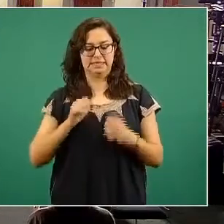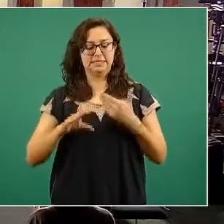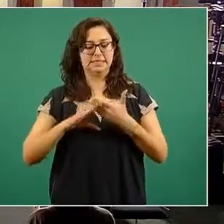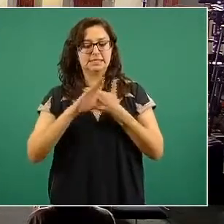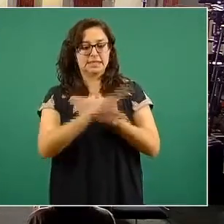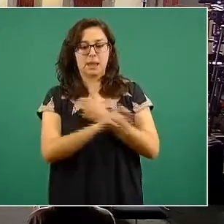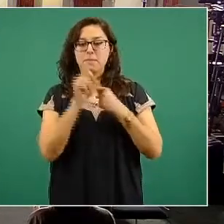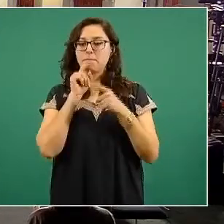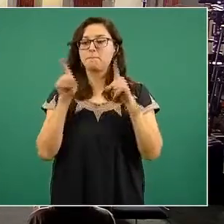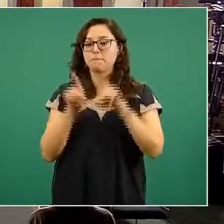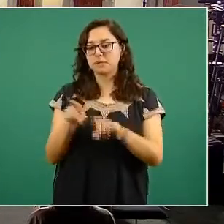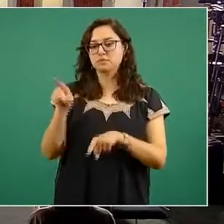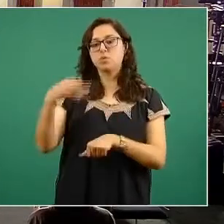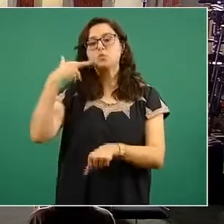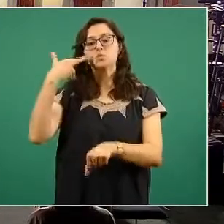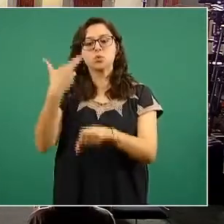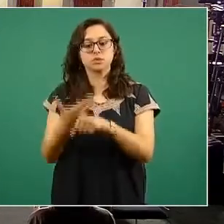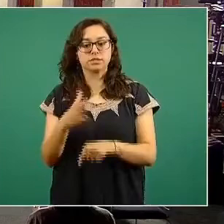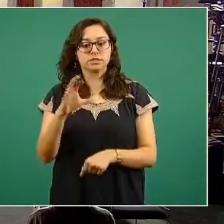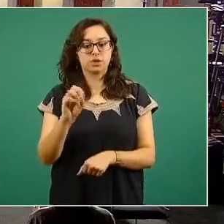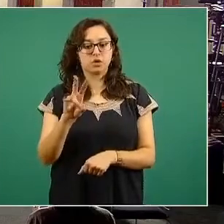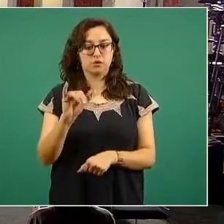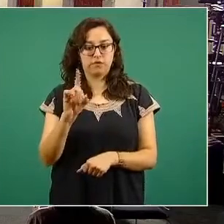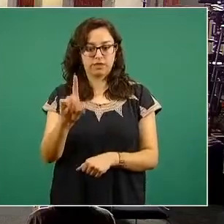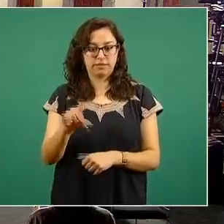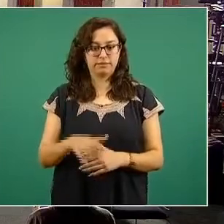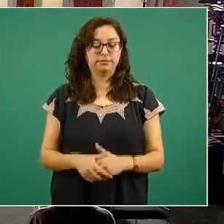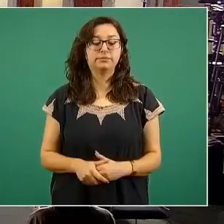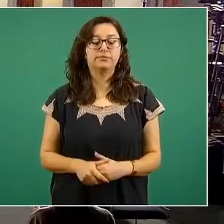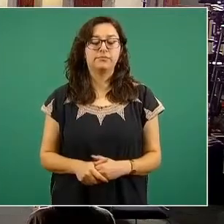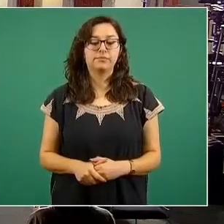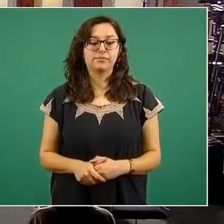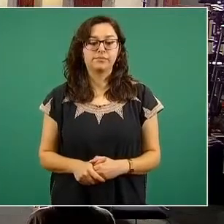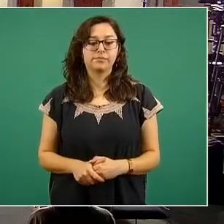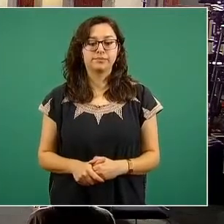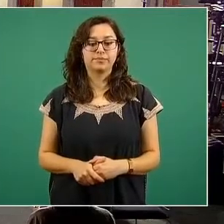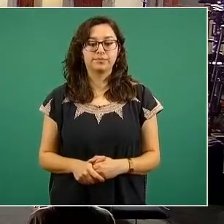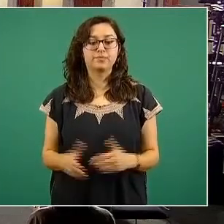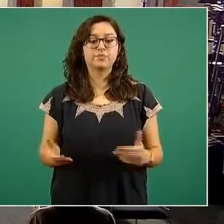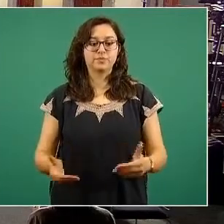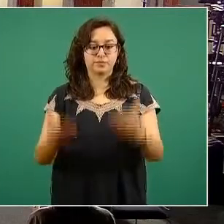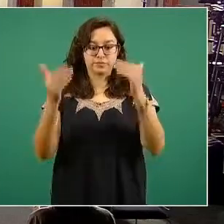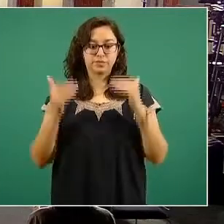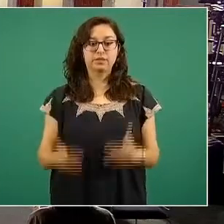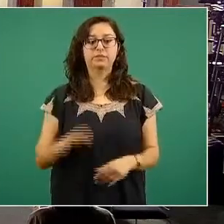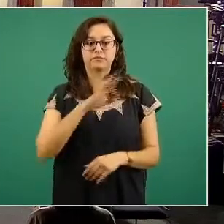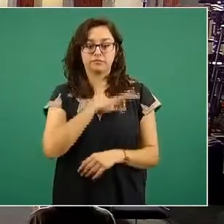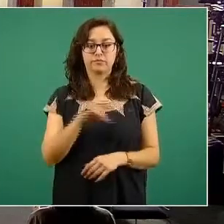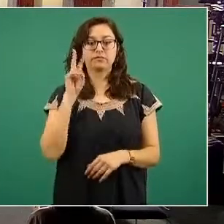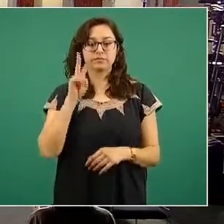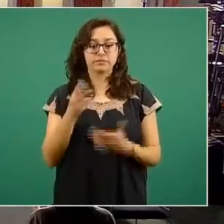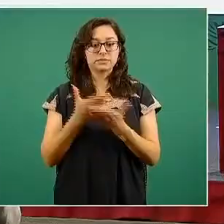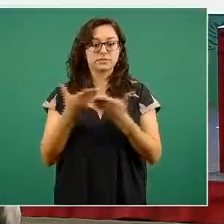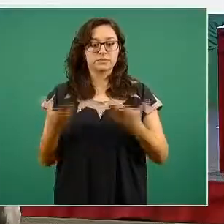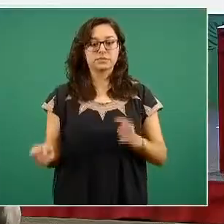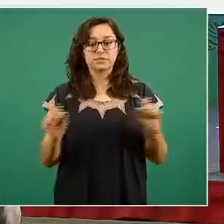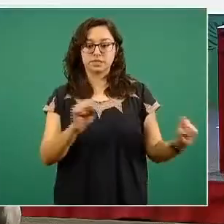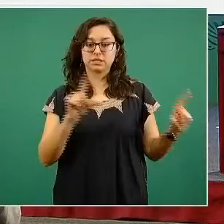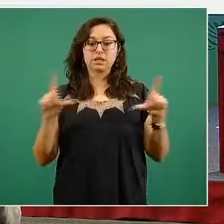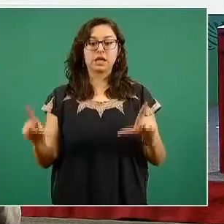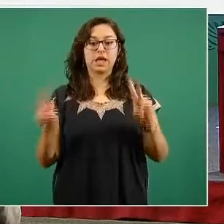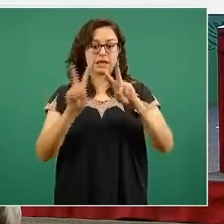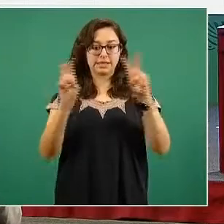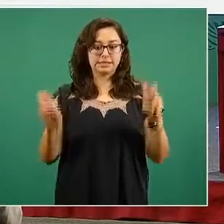COVID, el Operativo de Respuesta a COVID. Continuamos aquí con esta otra componente, el componente de